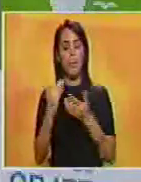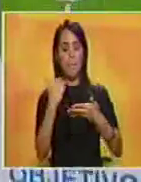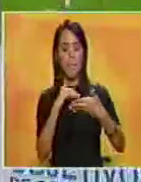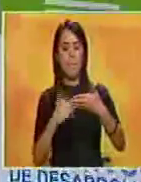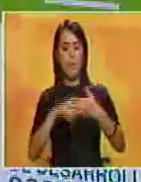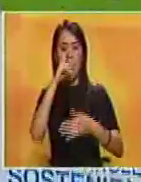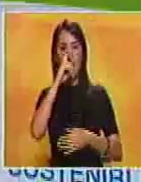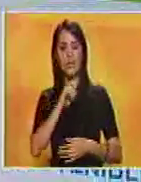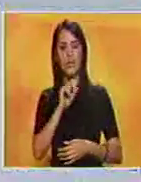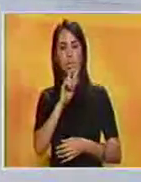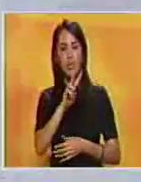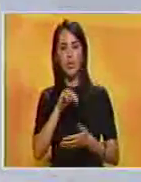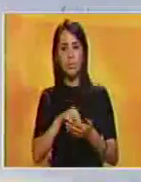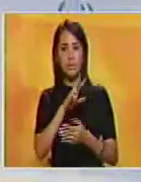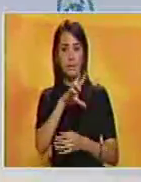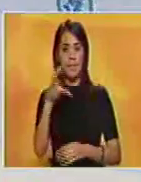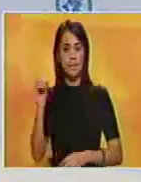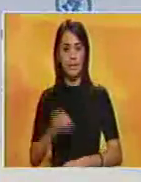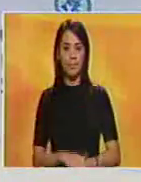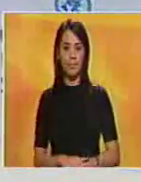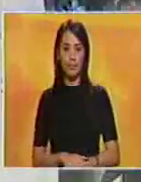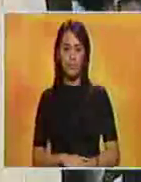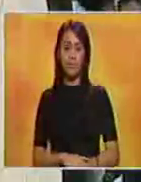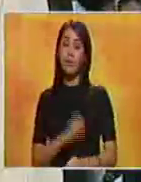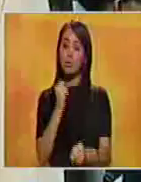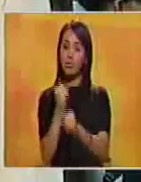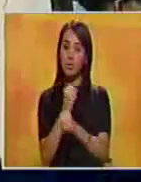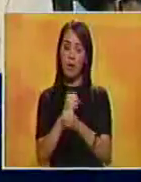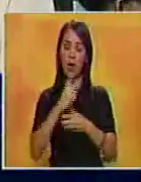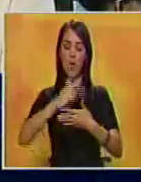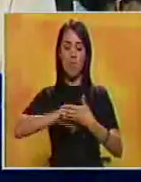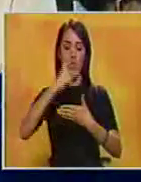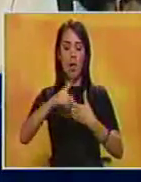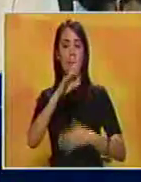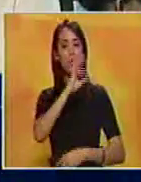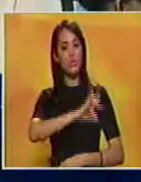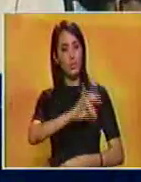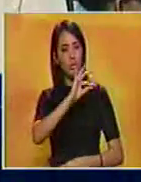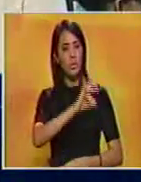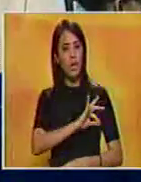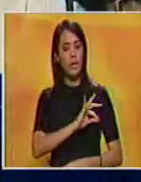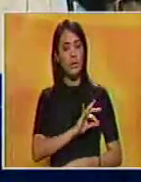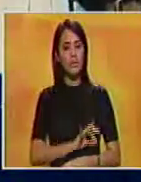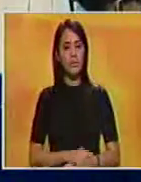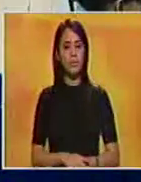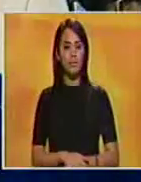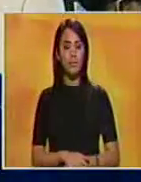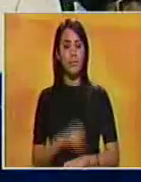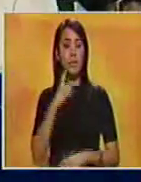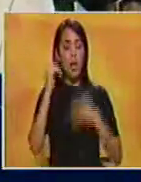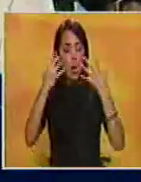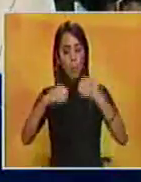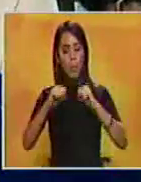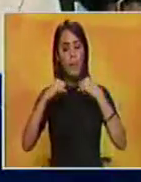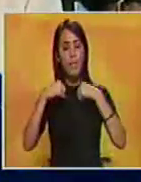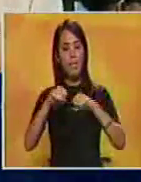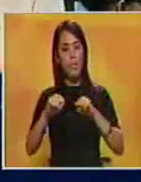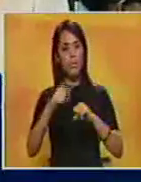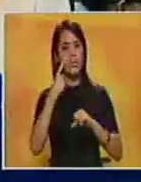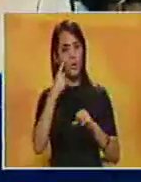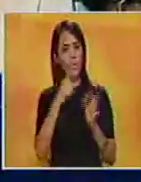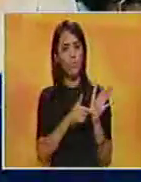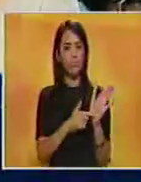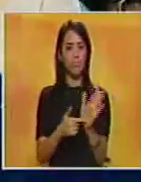año 2030. Seguimos trabajando en programas sociales, no solamente programas destinados a los emprendedores, como ya habrás visto,